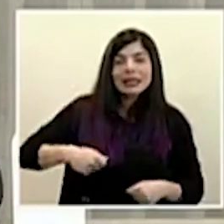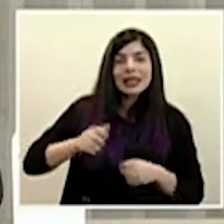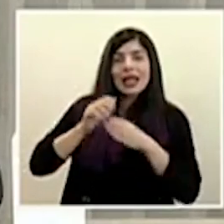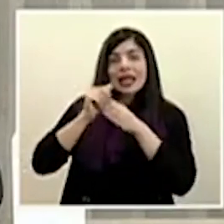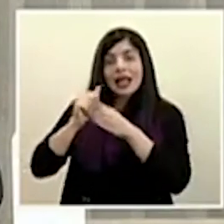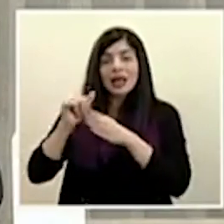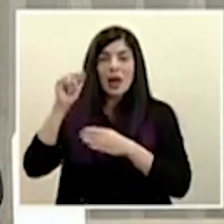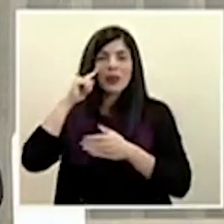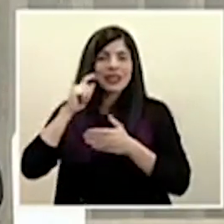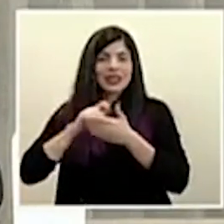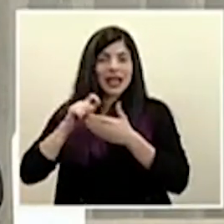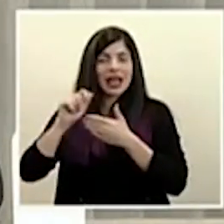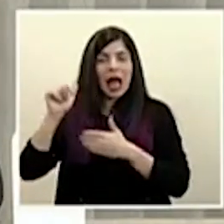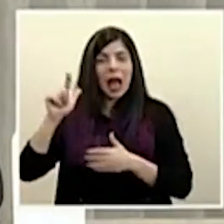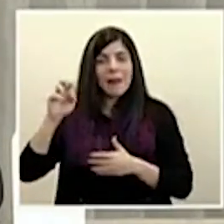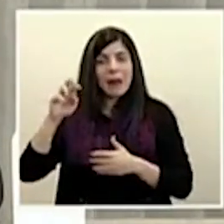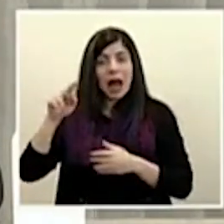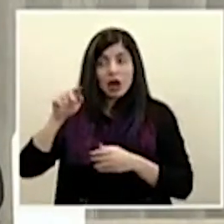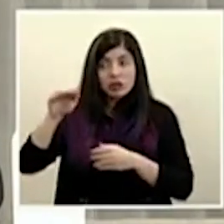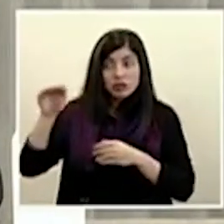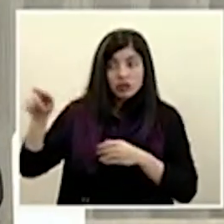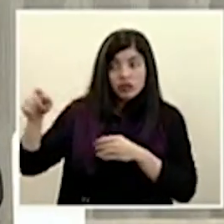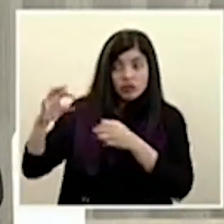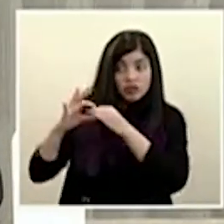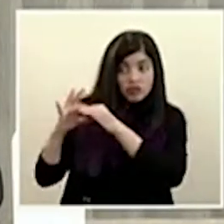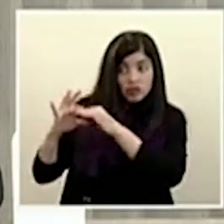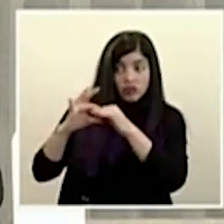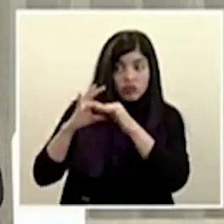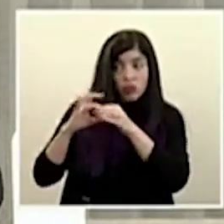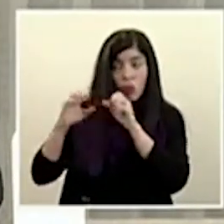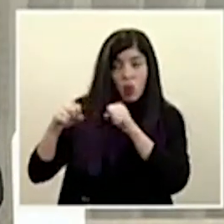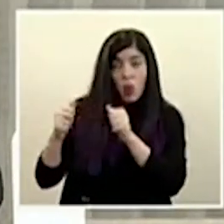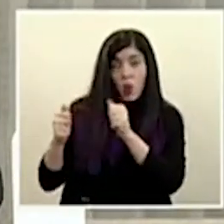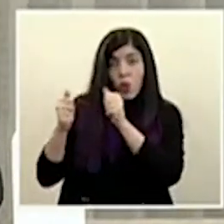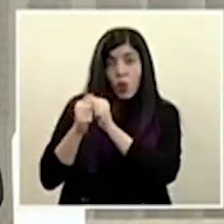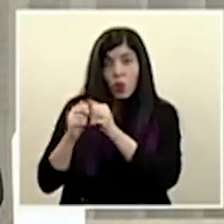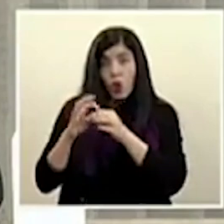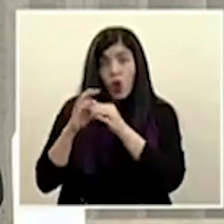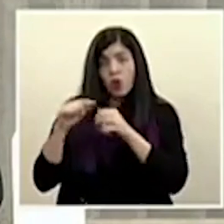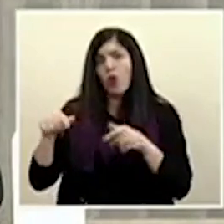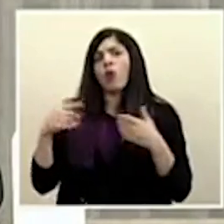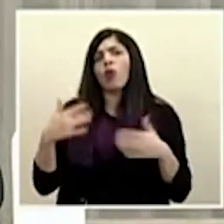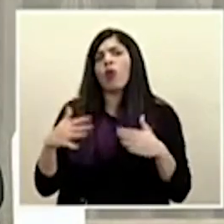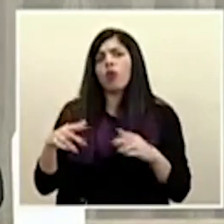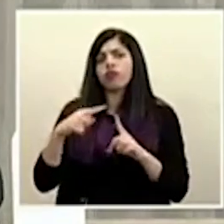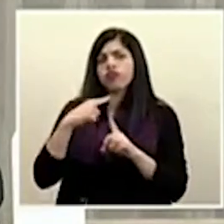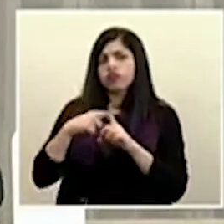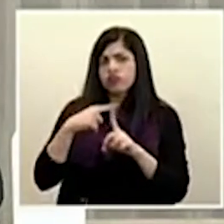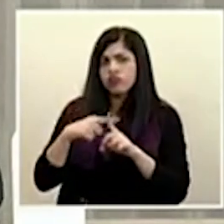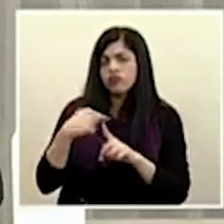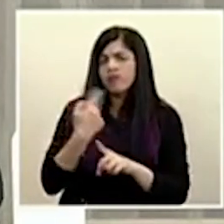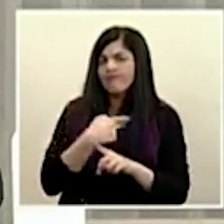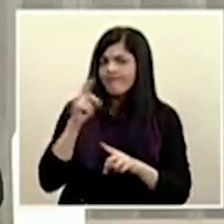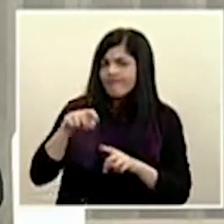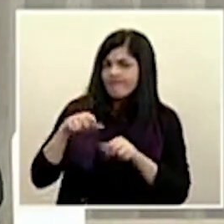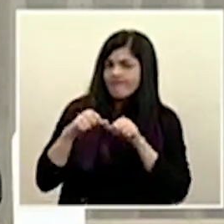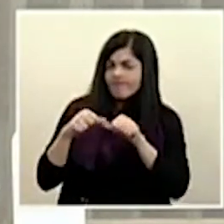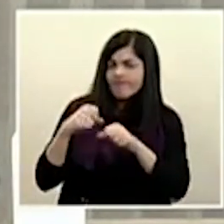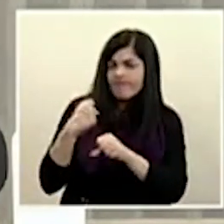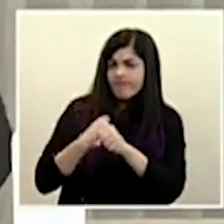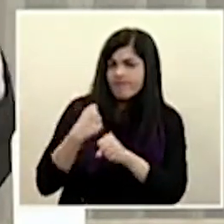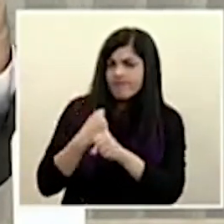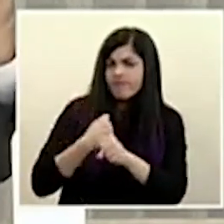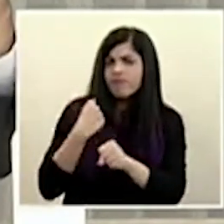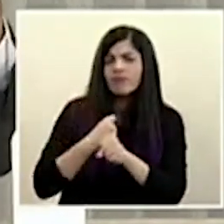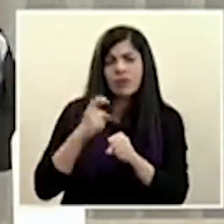como el secretario Almagro, nos unamos para coordinar esto, es algo muy positivo y en lo cual tenemos que seguir trabajando.